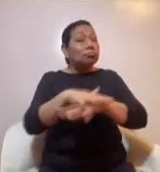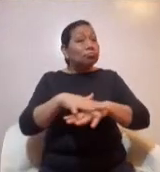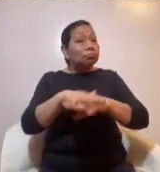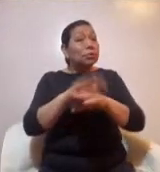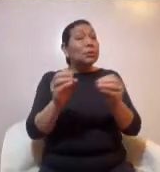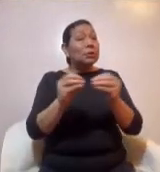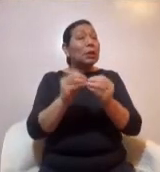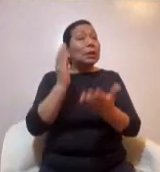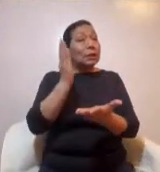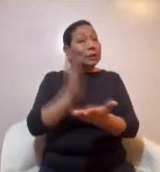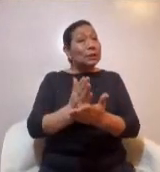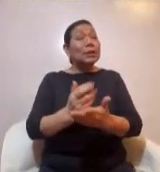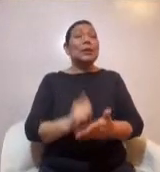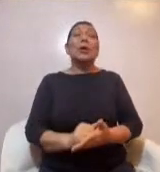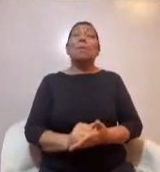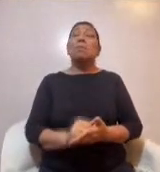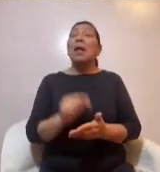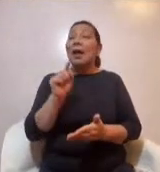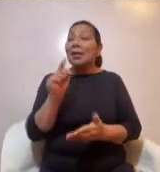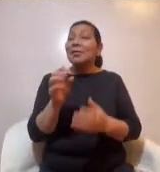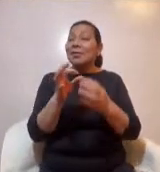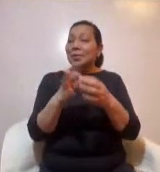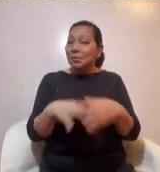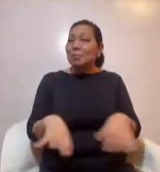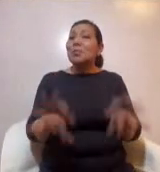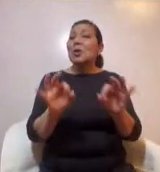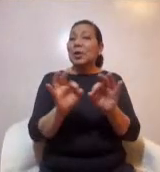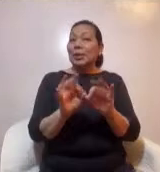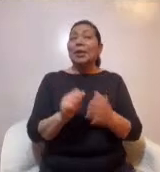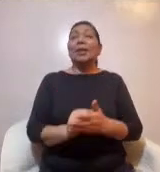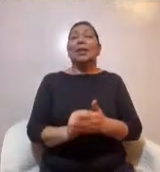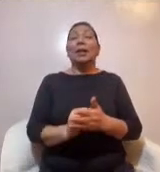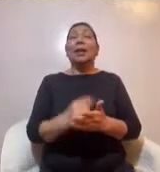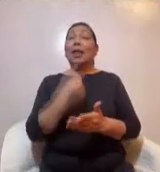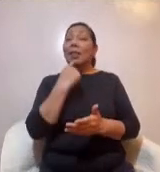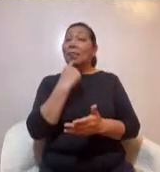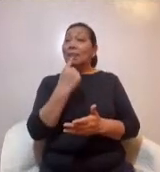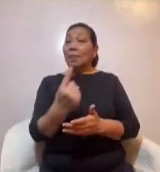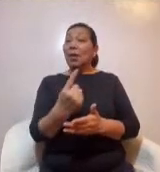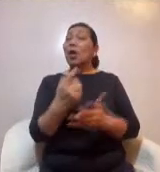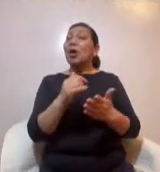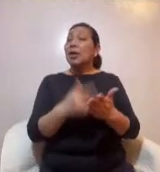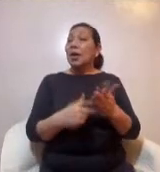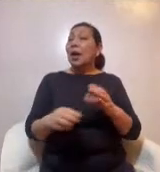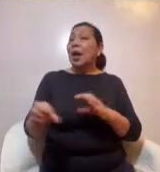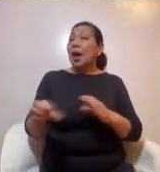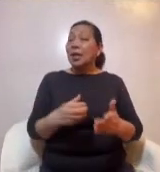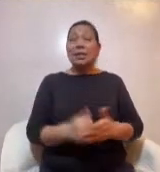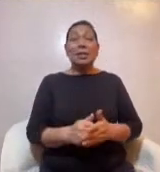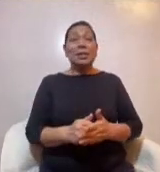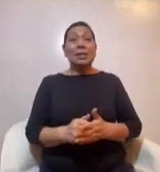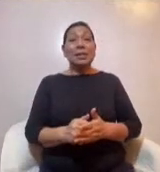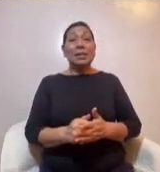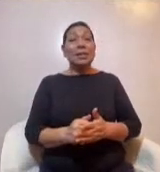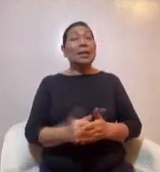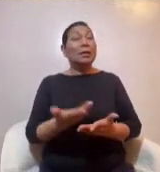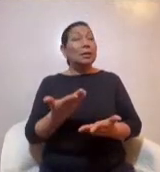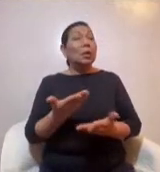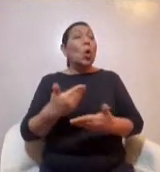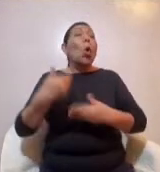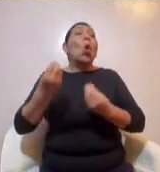procedimientos administrativos sancionadores, ¿no? Y ahí es importante la mención especial que hace